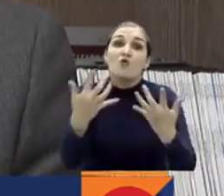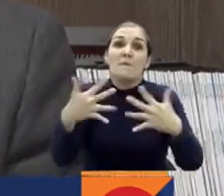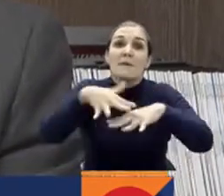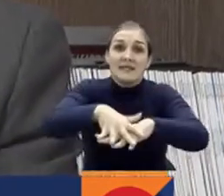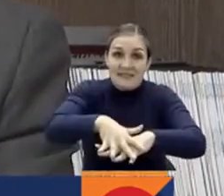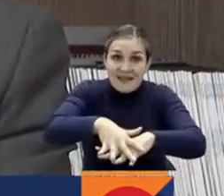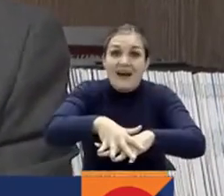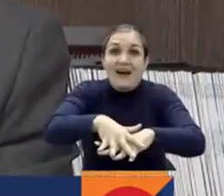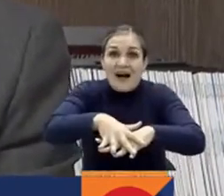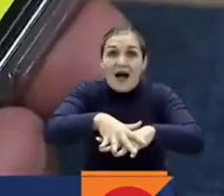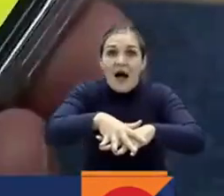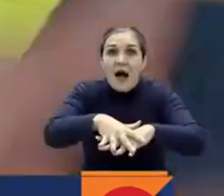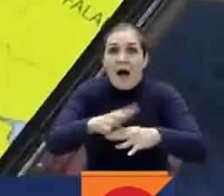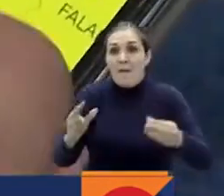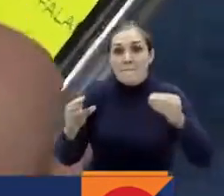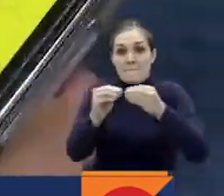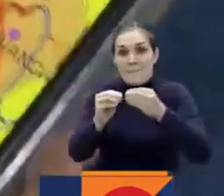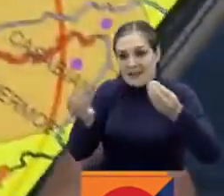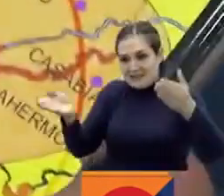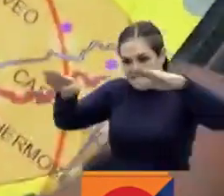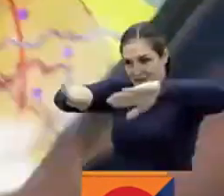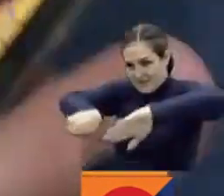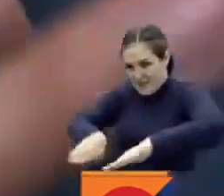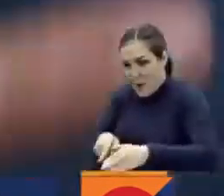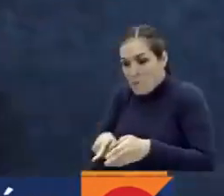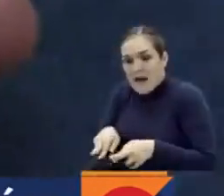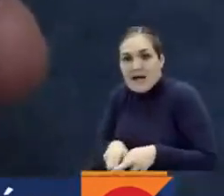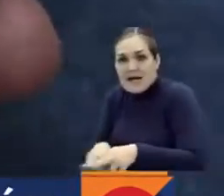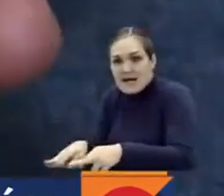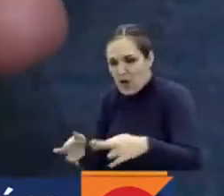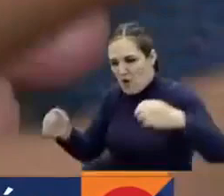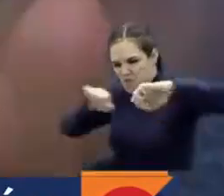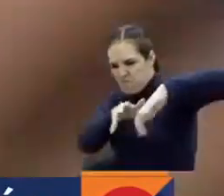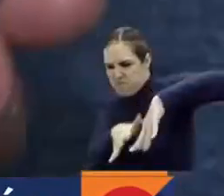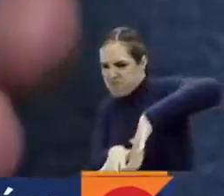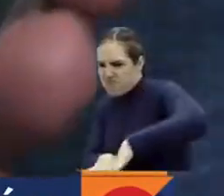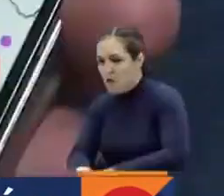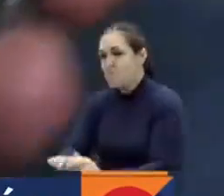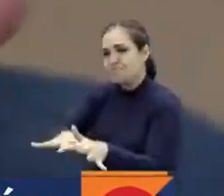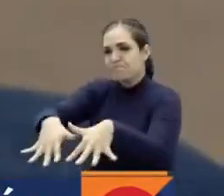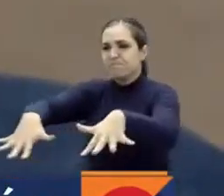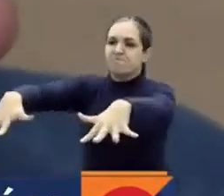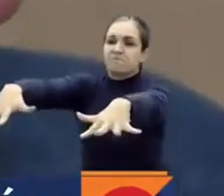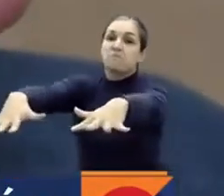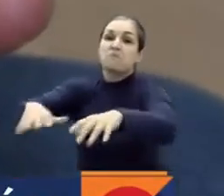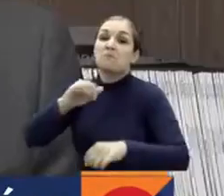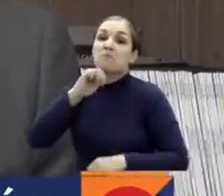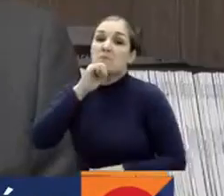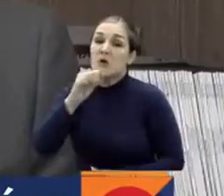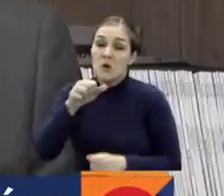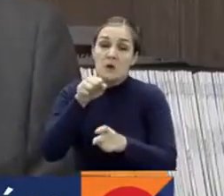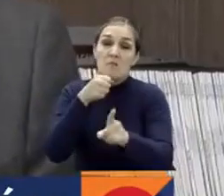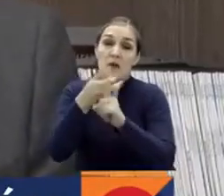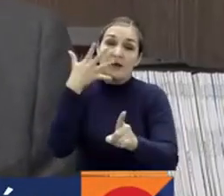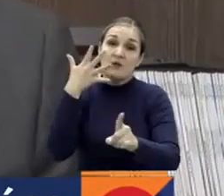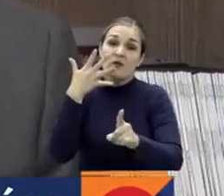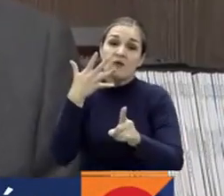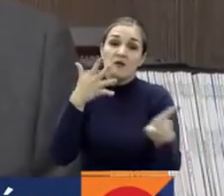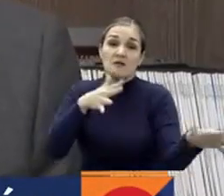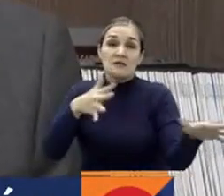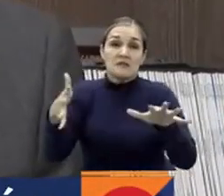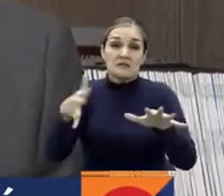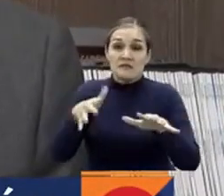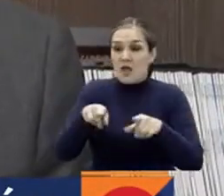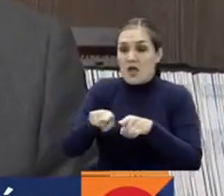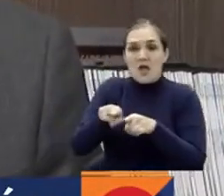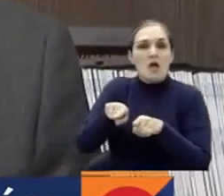Se encañona por estos valles de los ríos y se despliega en áreas, tiene un impacto normalmente